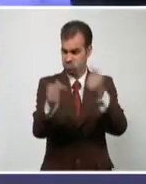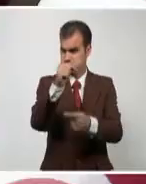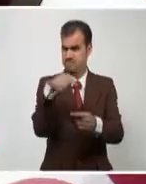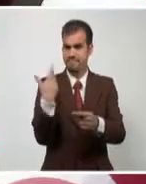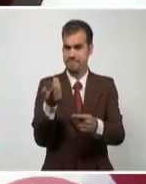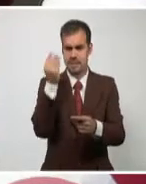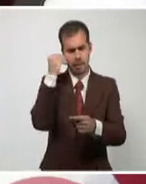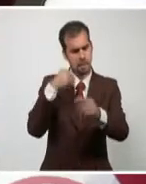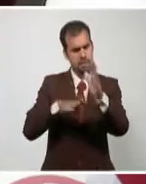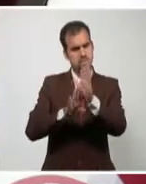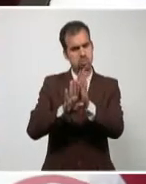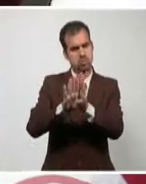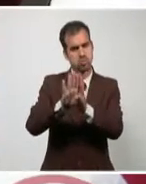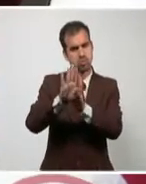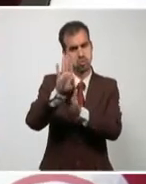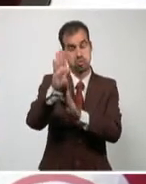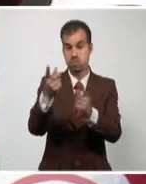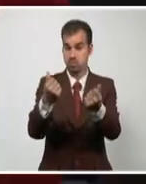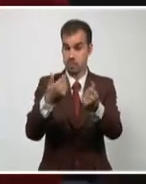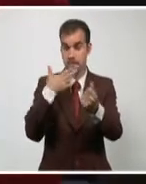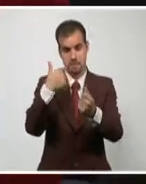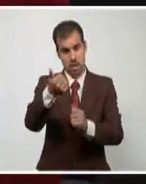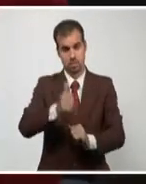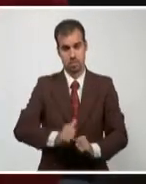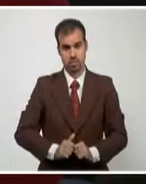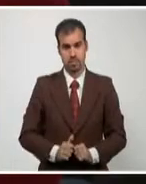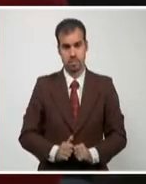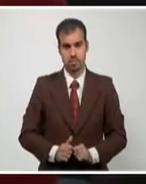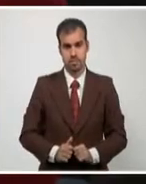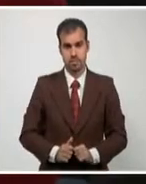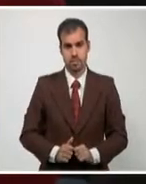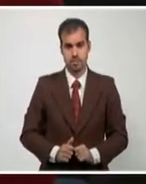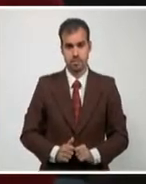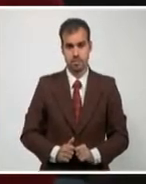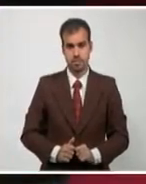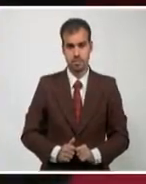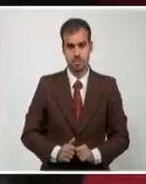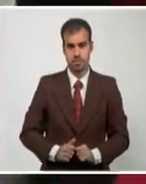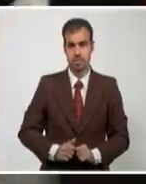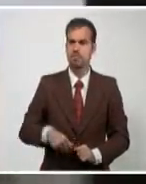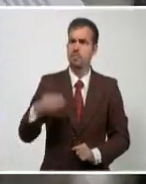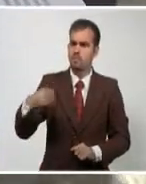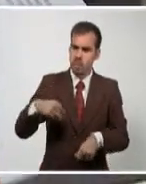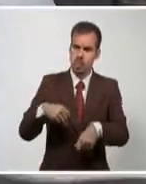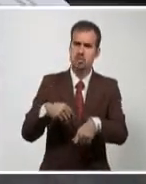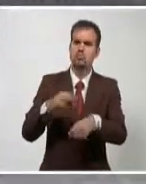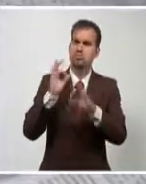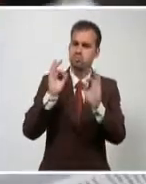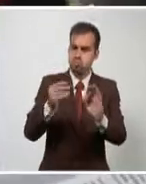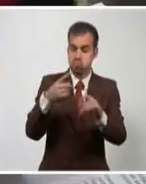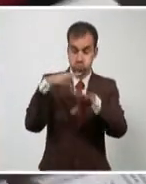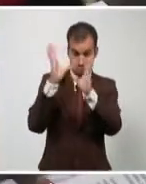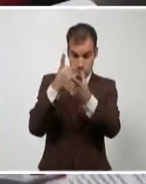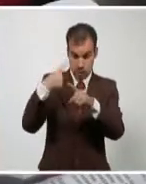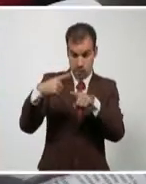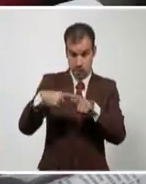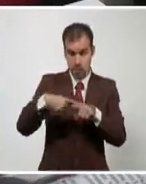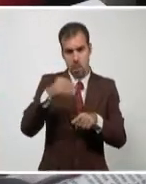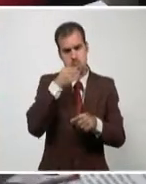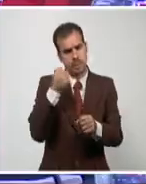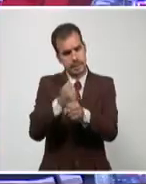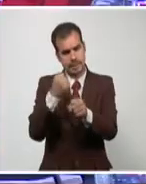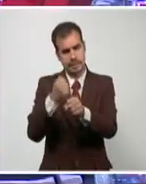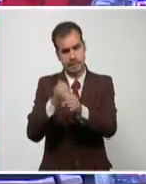avance sostenido de la economía y optimizar al máximo el aprovechamiento eficiente de los recursos y la generación de